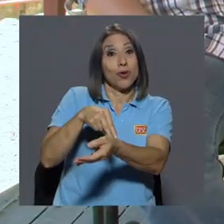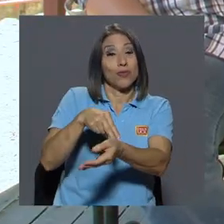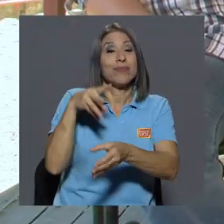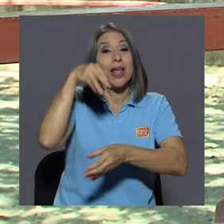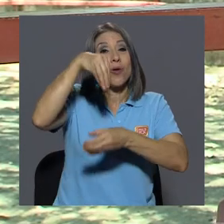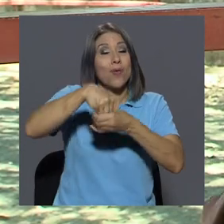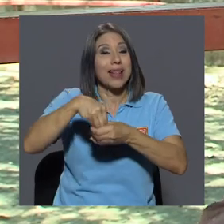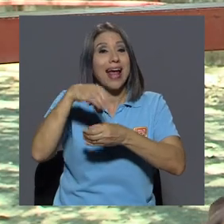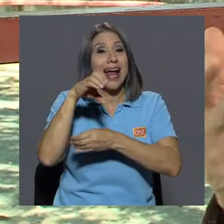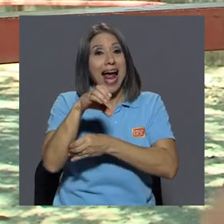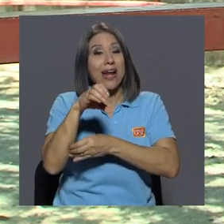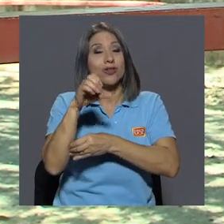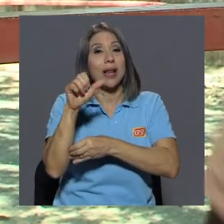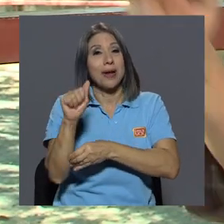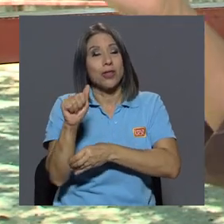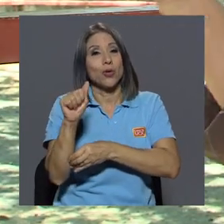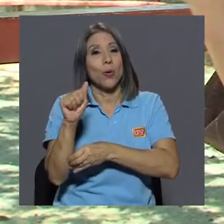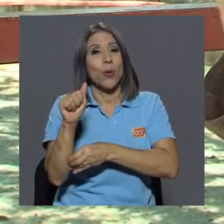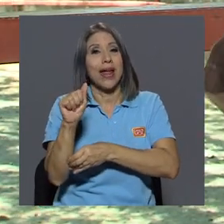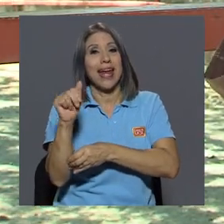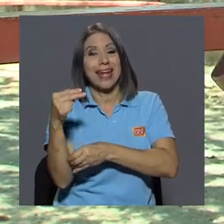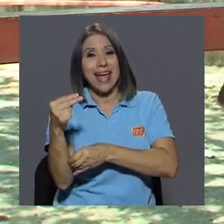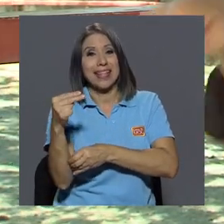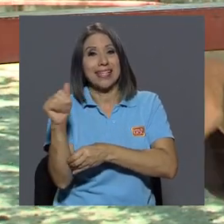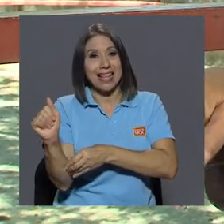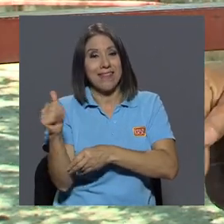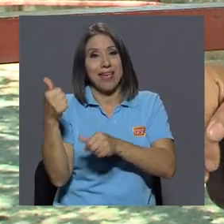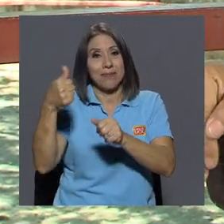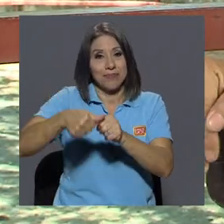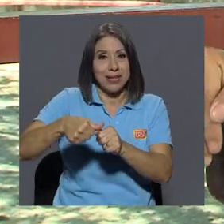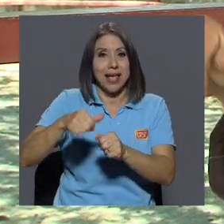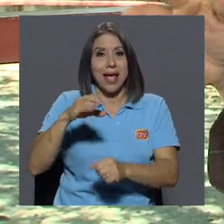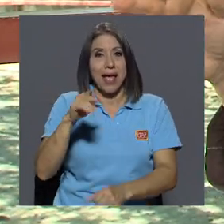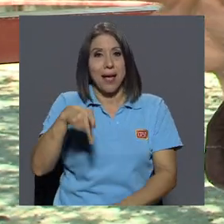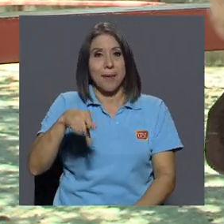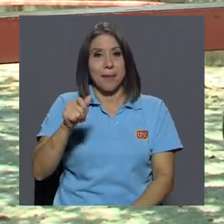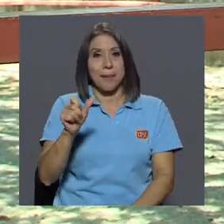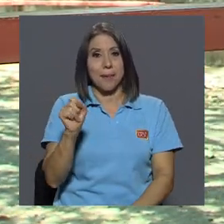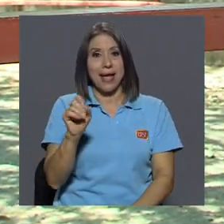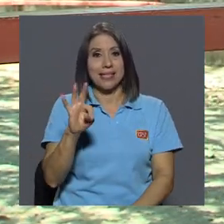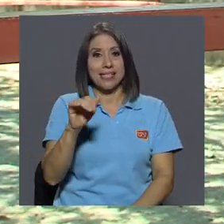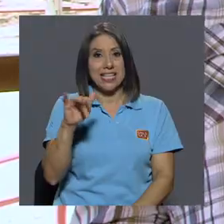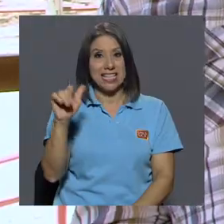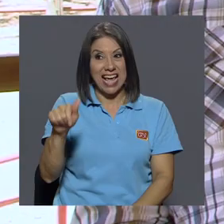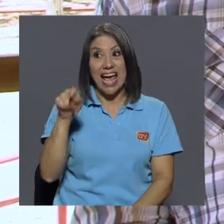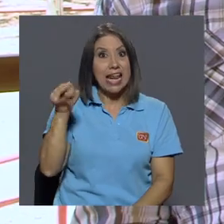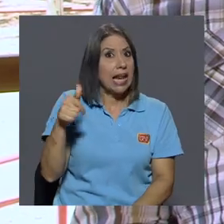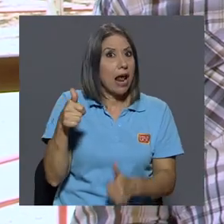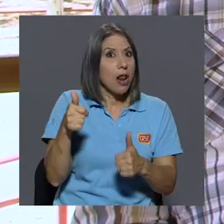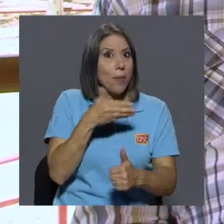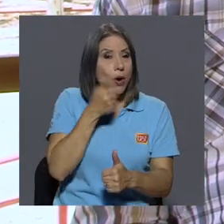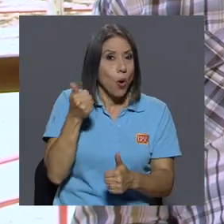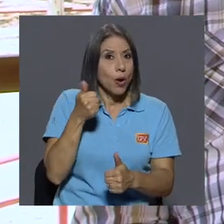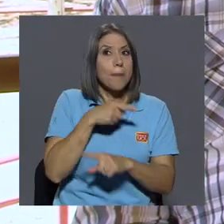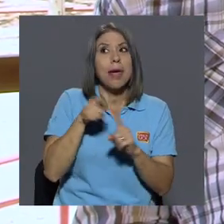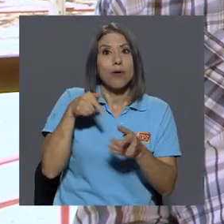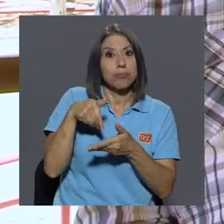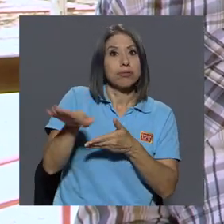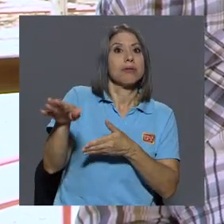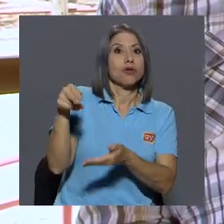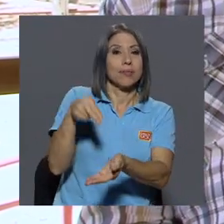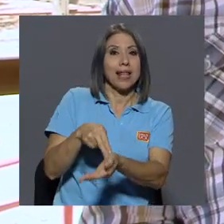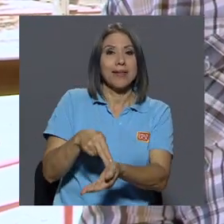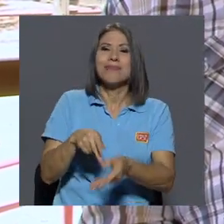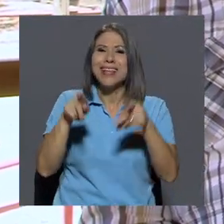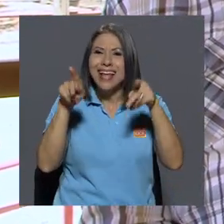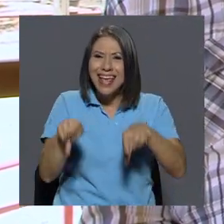Hernández Artavia, llamado Pastilla de la Junta, que era lo mejor en ese momento, lo mandó al hospital. La gente se ha dado cuenta en el trayecto de esta